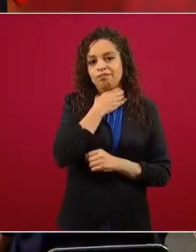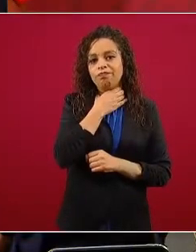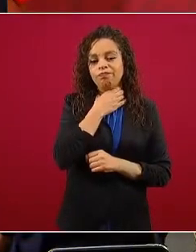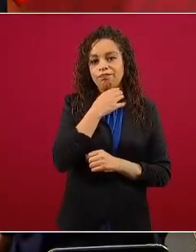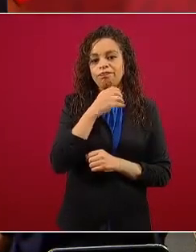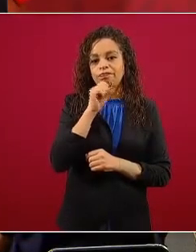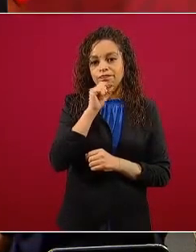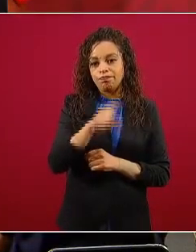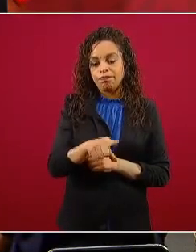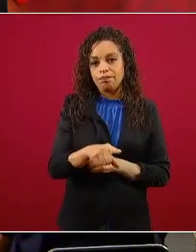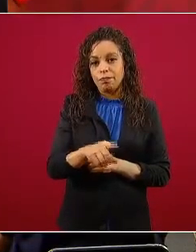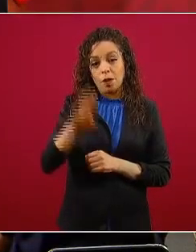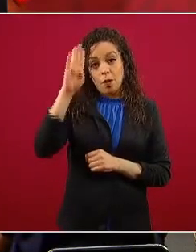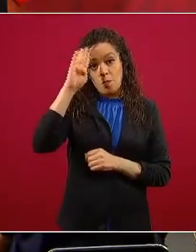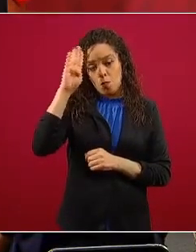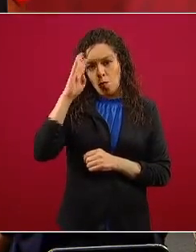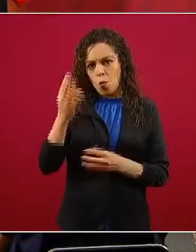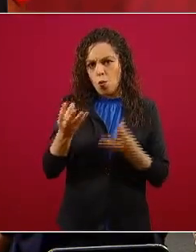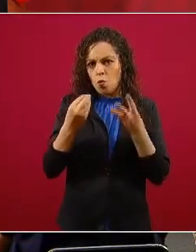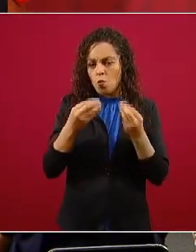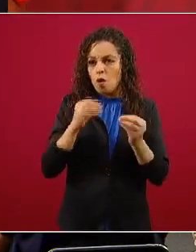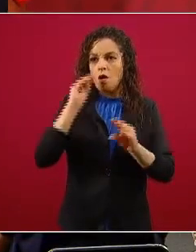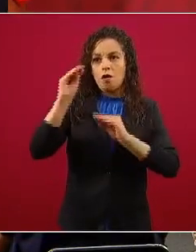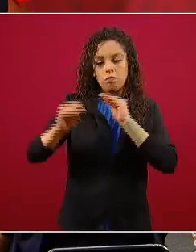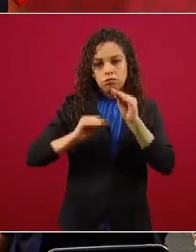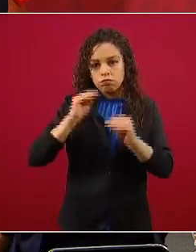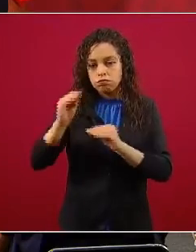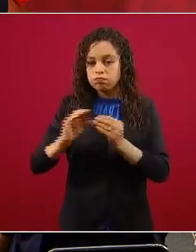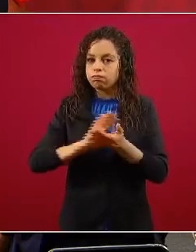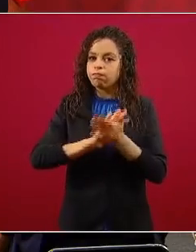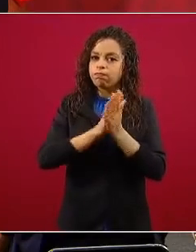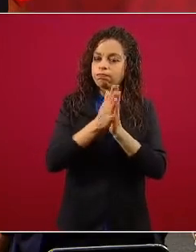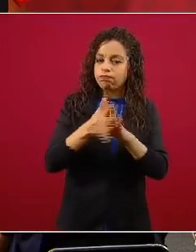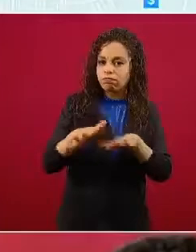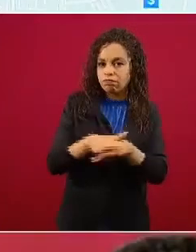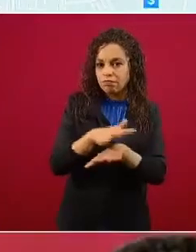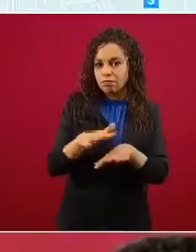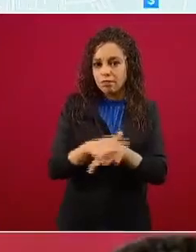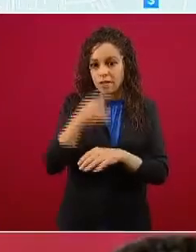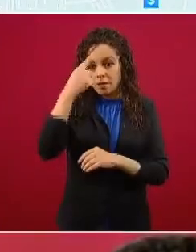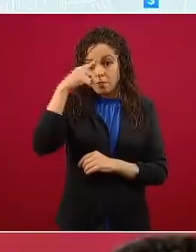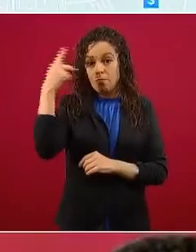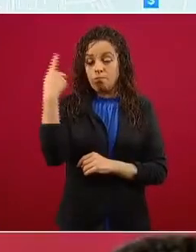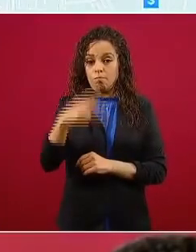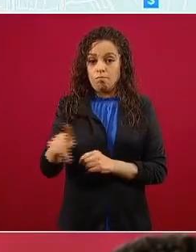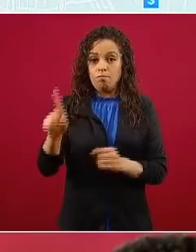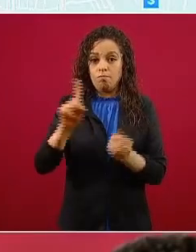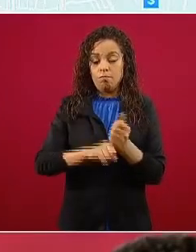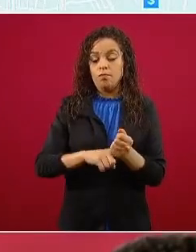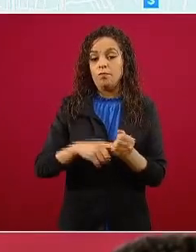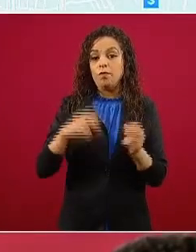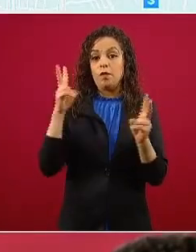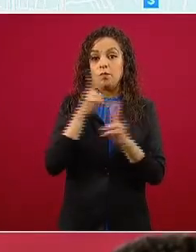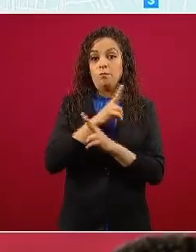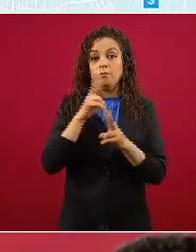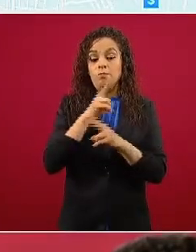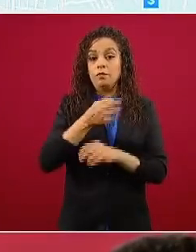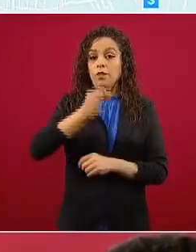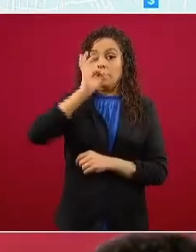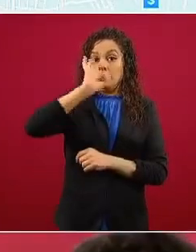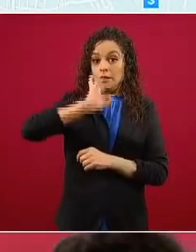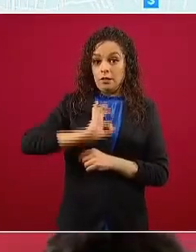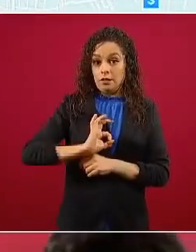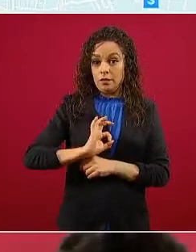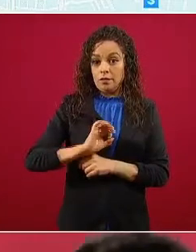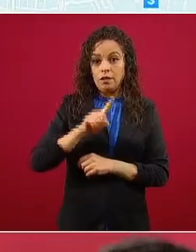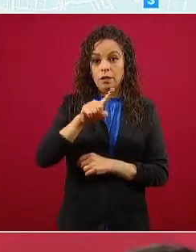amplia reconversión que concretamente llevó a que todo el Instituto Nacional de Enfermedades Respiratorias fuera un hospital COVID, todo el